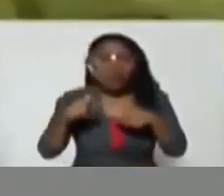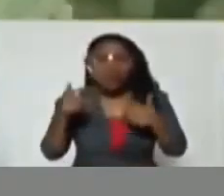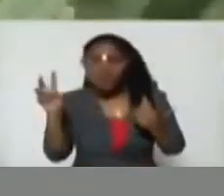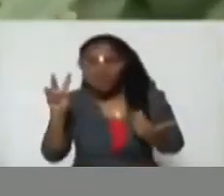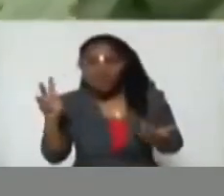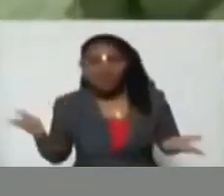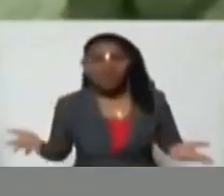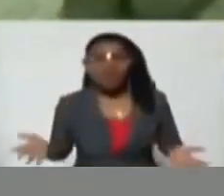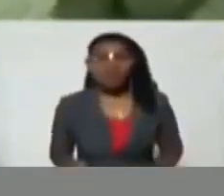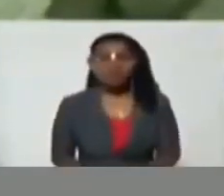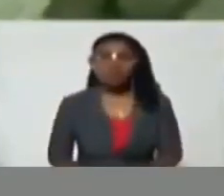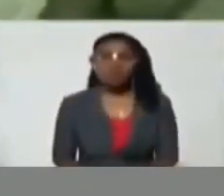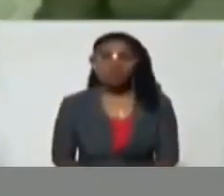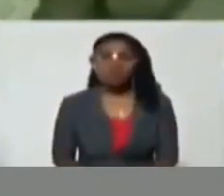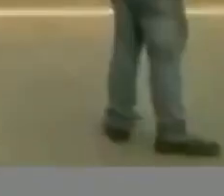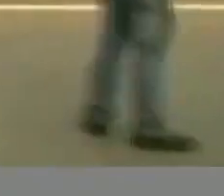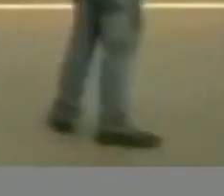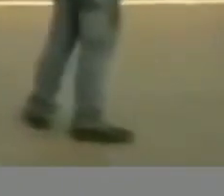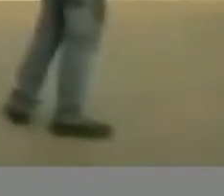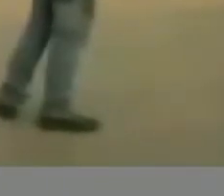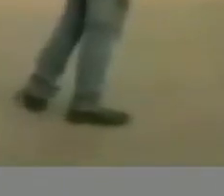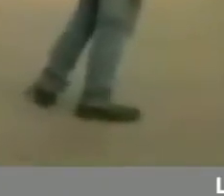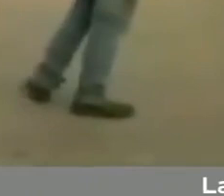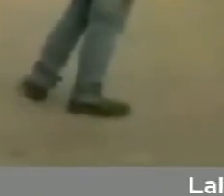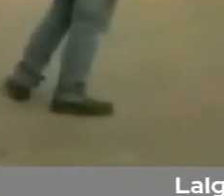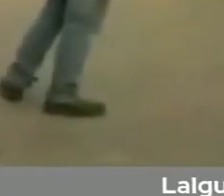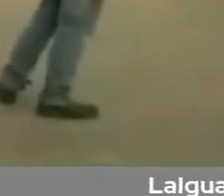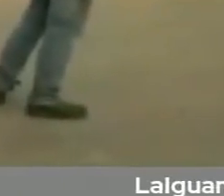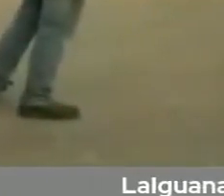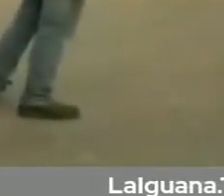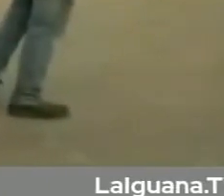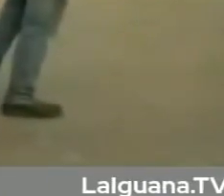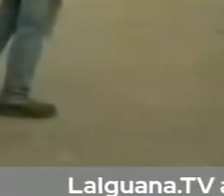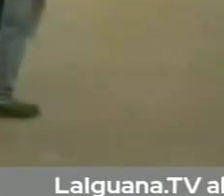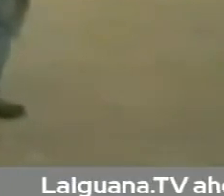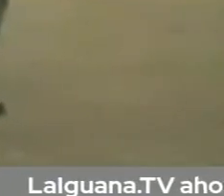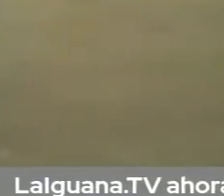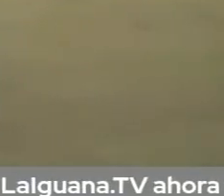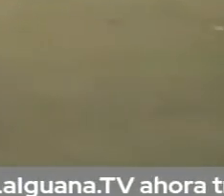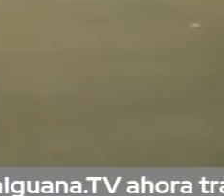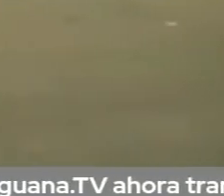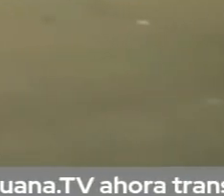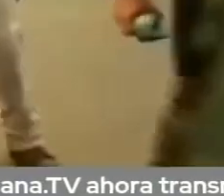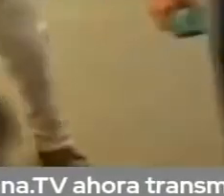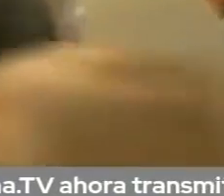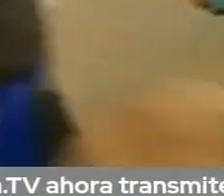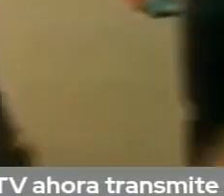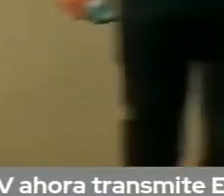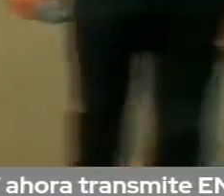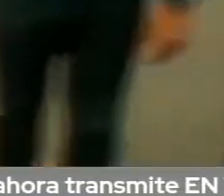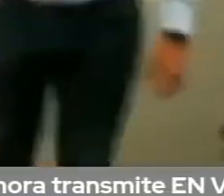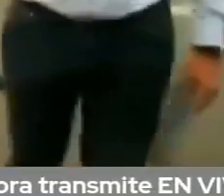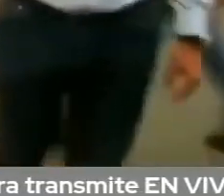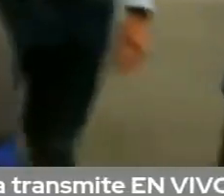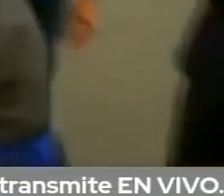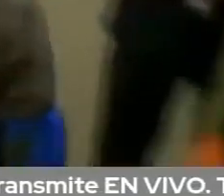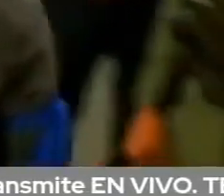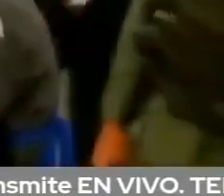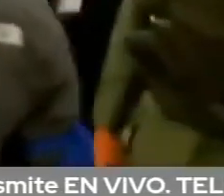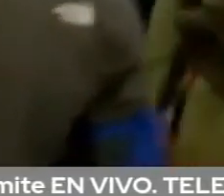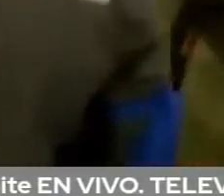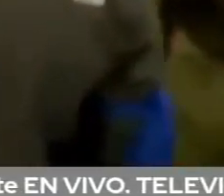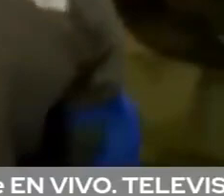oro venezolano y acusó a Reino Unido de querer entregárselas a un gobierno inventado, en referencia al líder opositor Juan